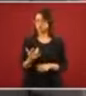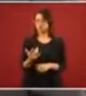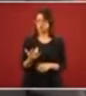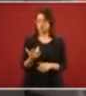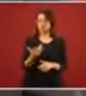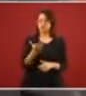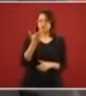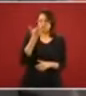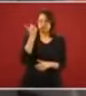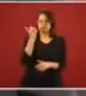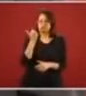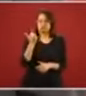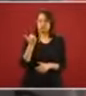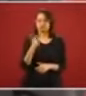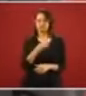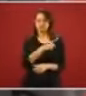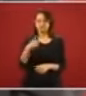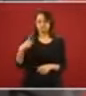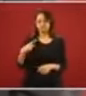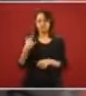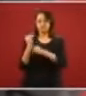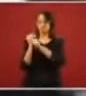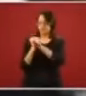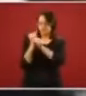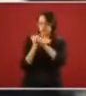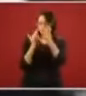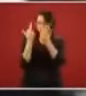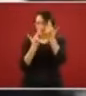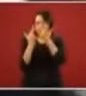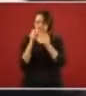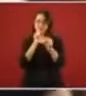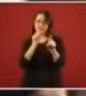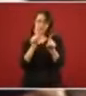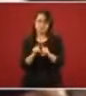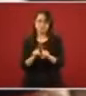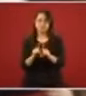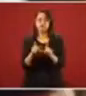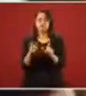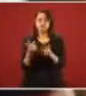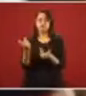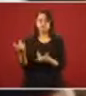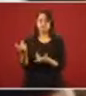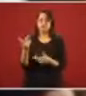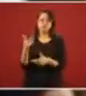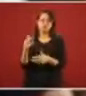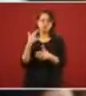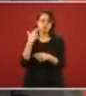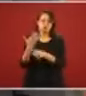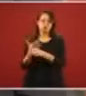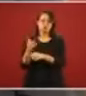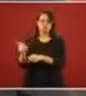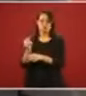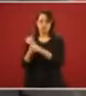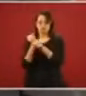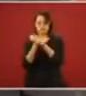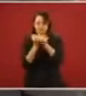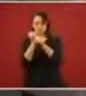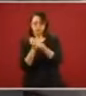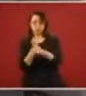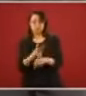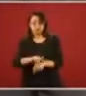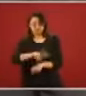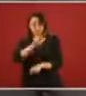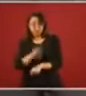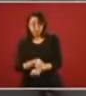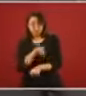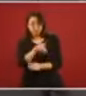actuar sin hacer una revisión y que lo haga el área correspondiente. Si es como tú lo